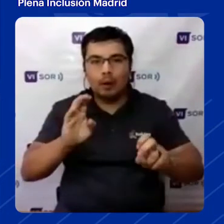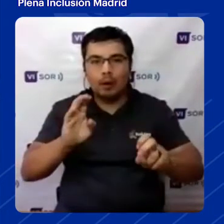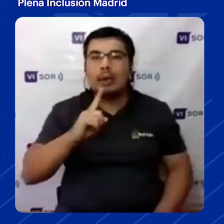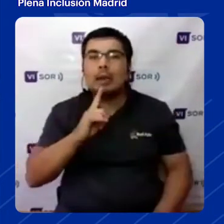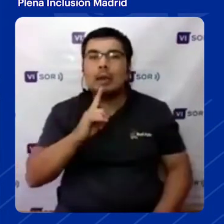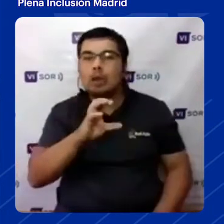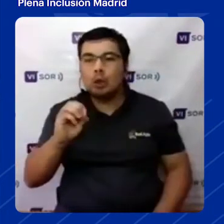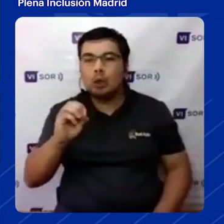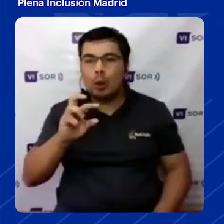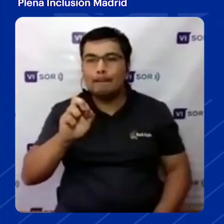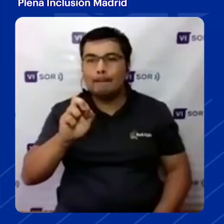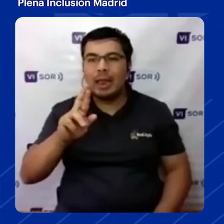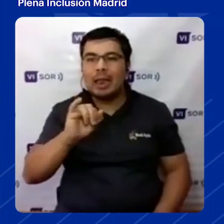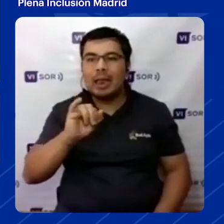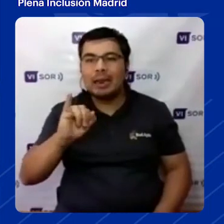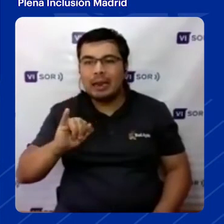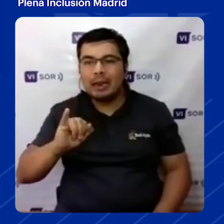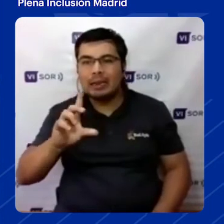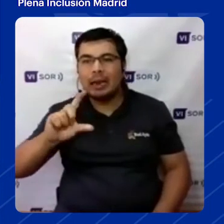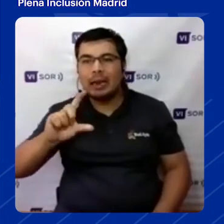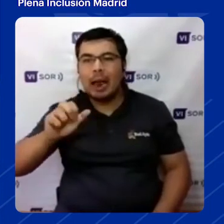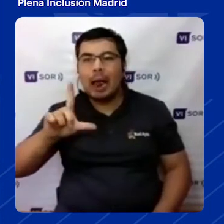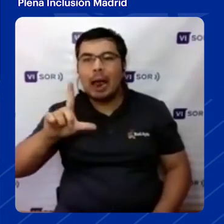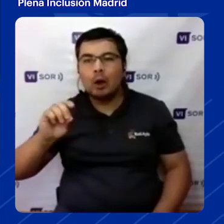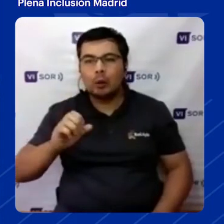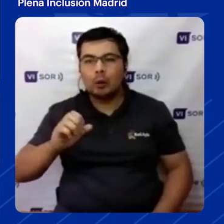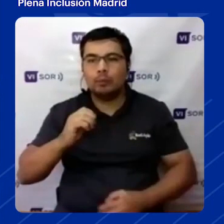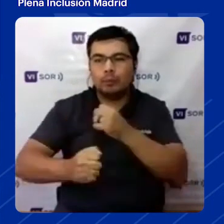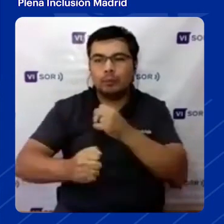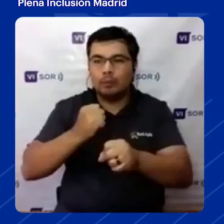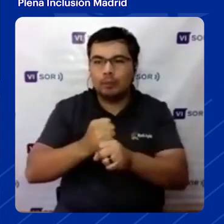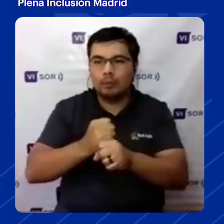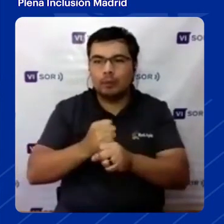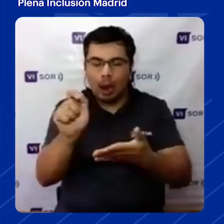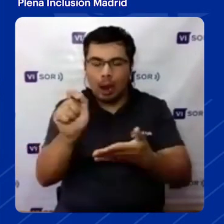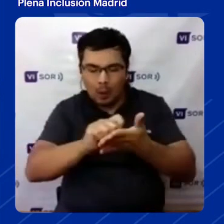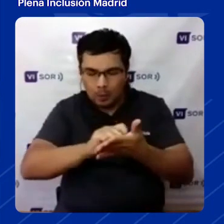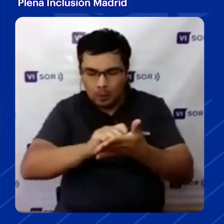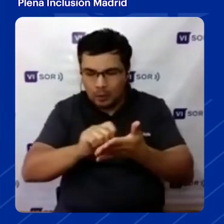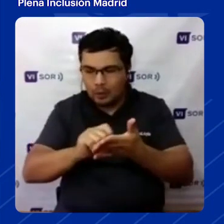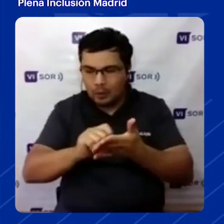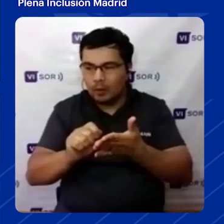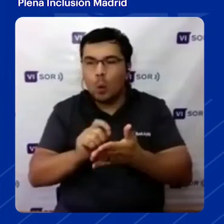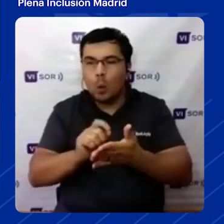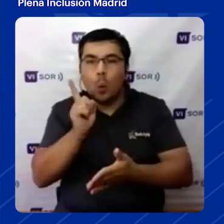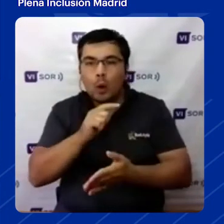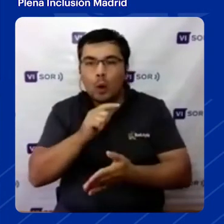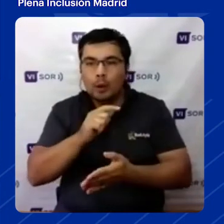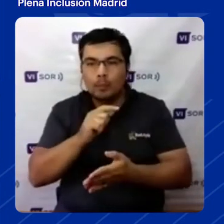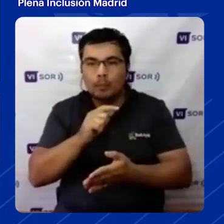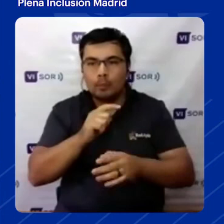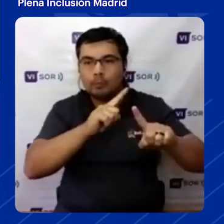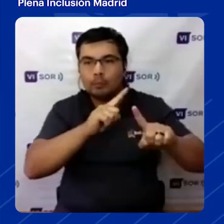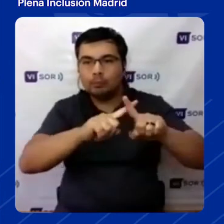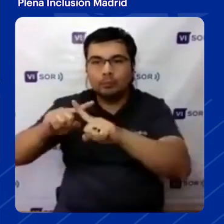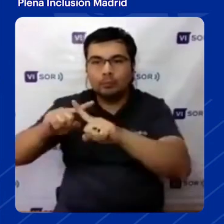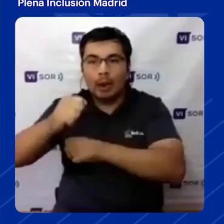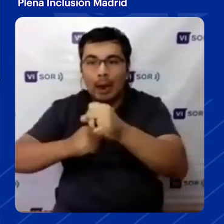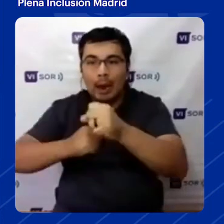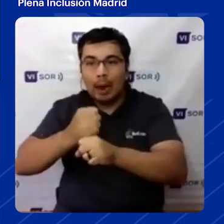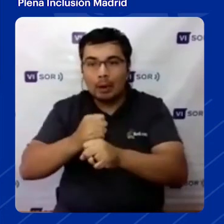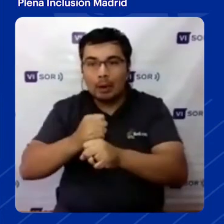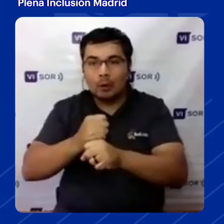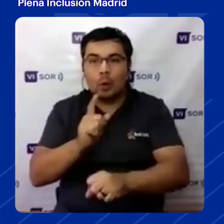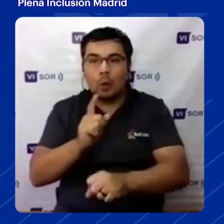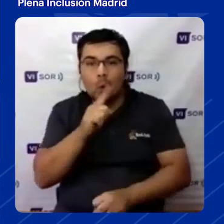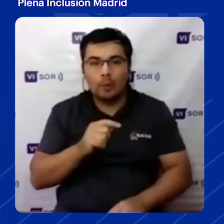español de finales del XIX, principios del siglo XX. Entonces, Benito Pérez Galdós noveló la historia de España del